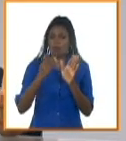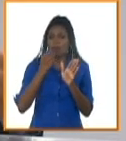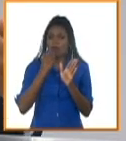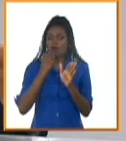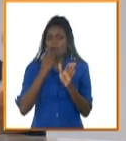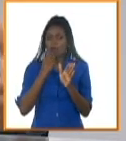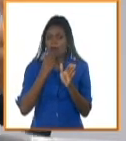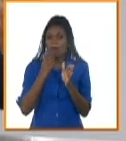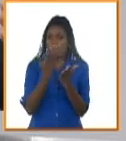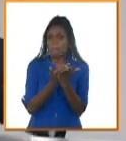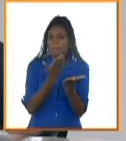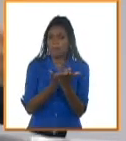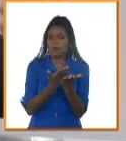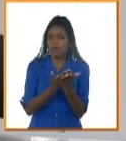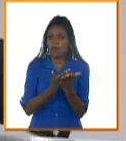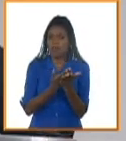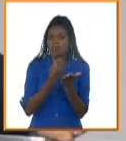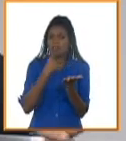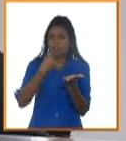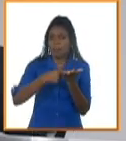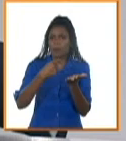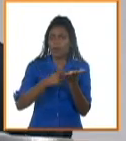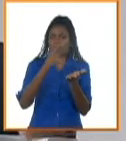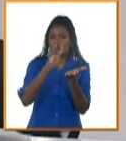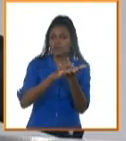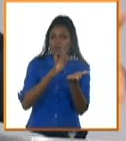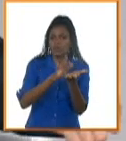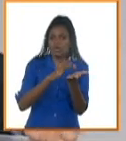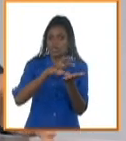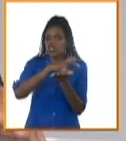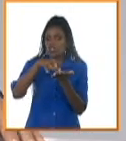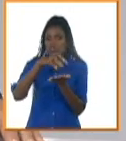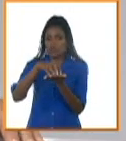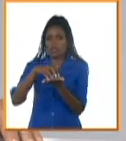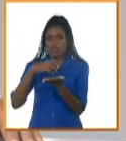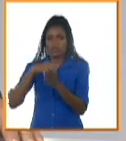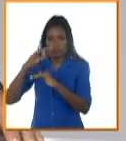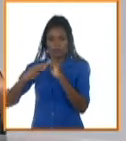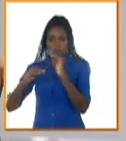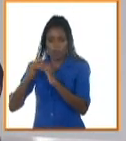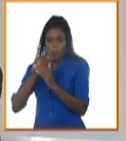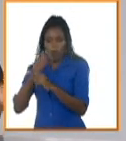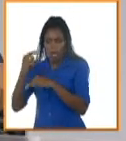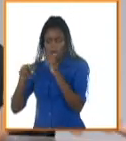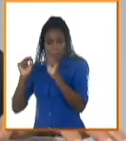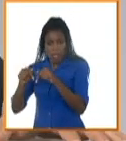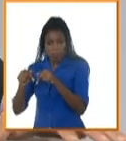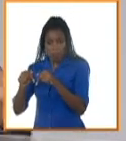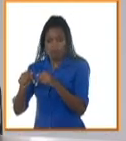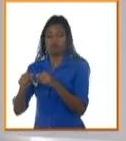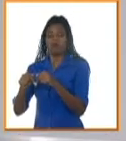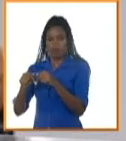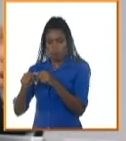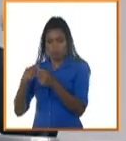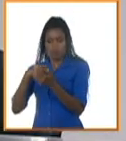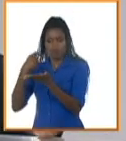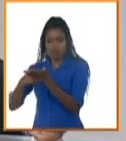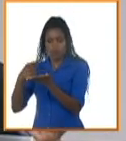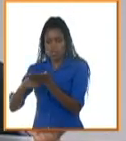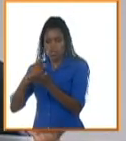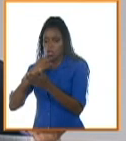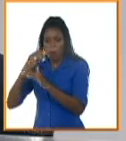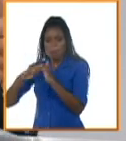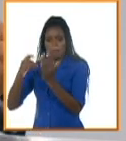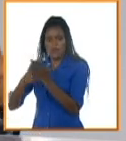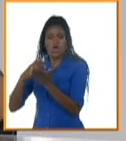exigir que le tienen que cobrar digitalmente donde quiera que las condiciones están creadas yo reitero que es importante el concepto de